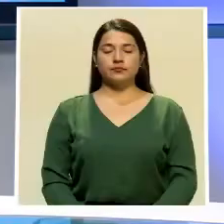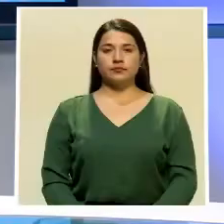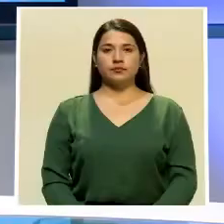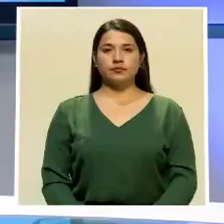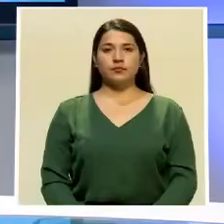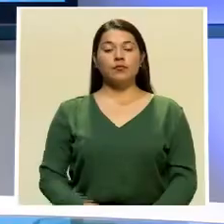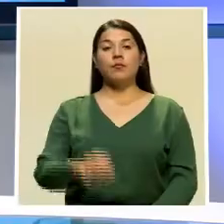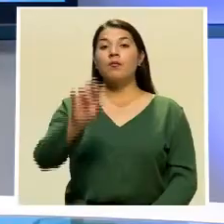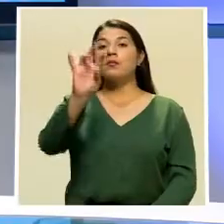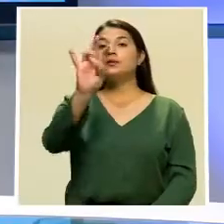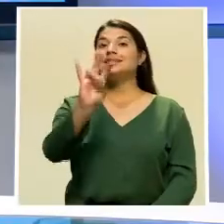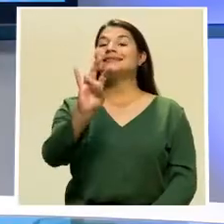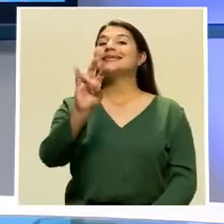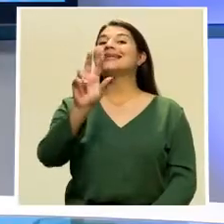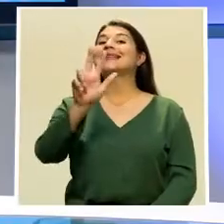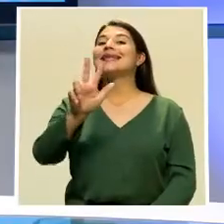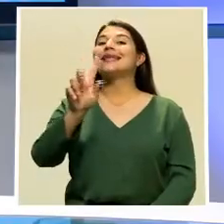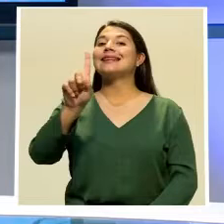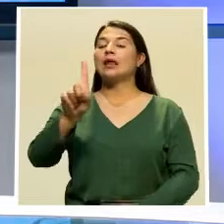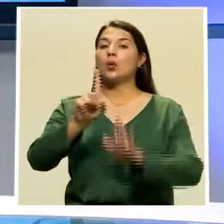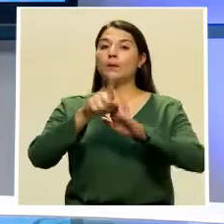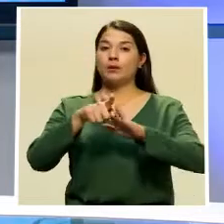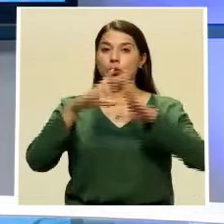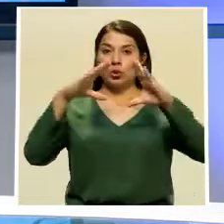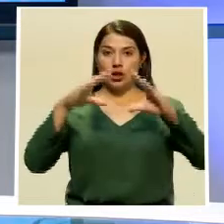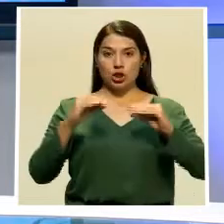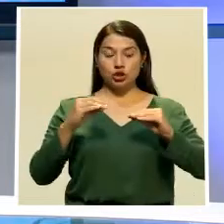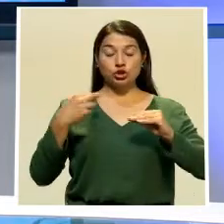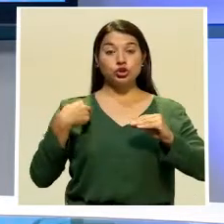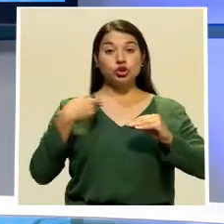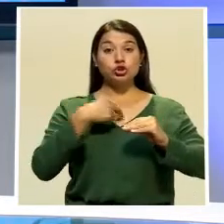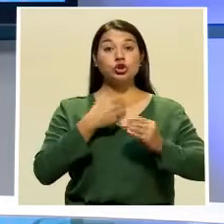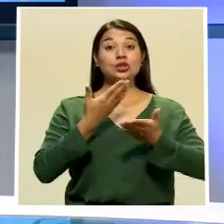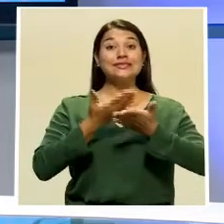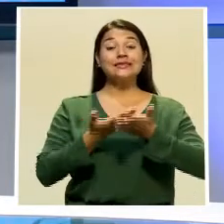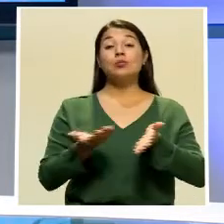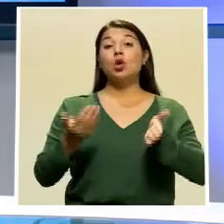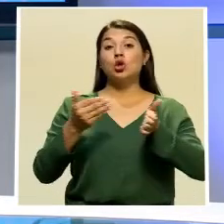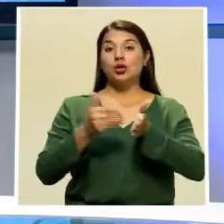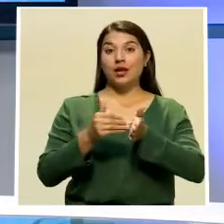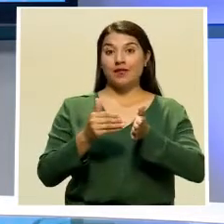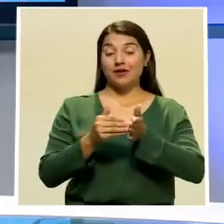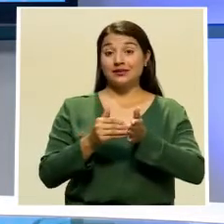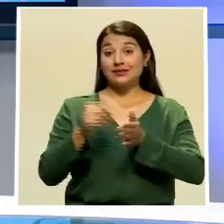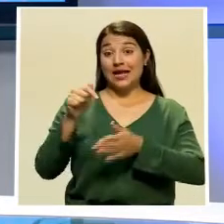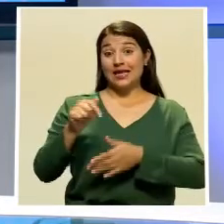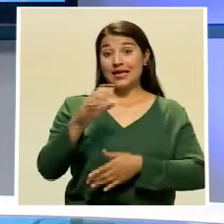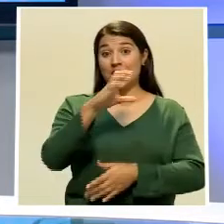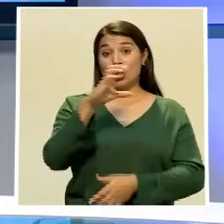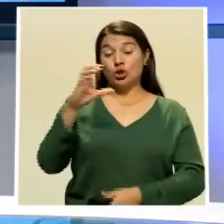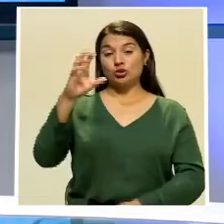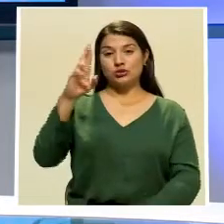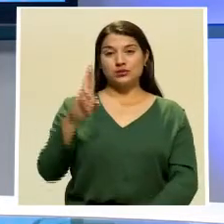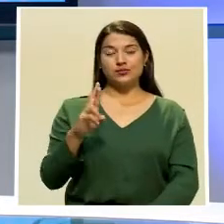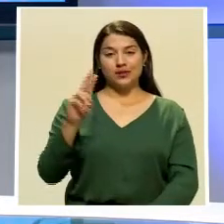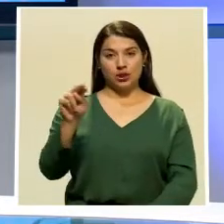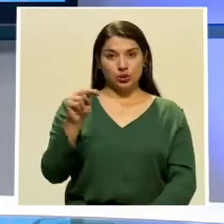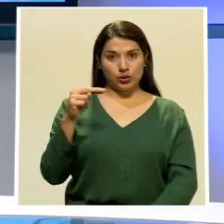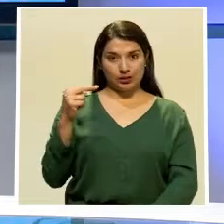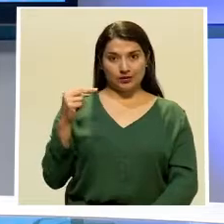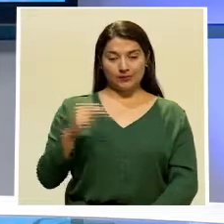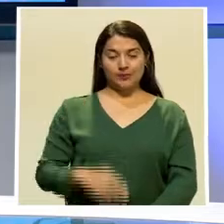A las 7 de la noche con 31 minutos estamos de regreso en la edición estelar de Costa Rica Noticias.